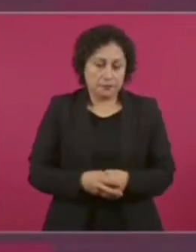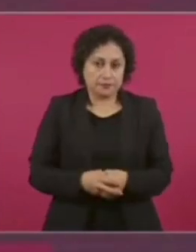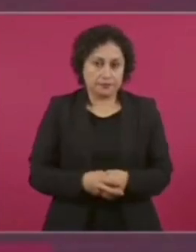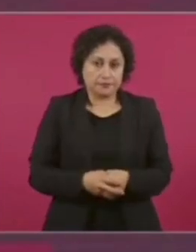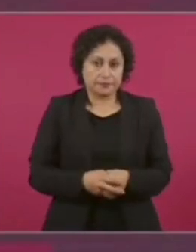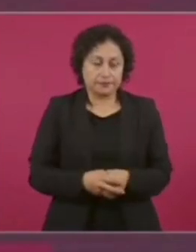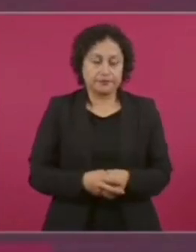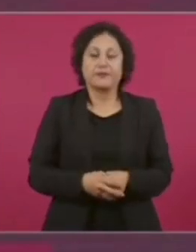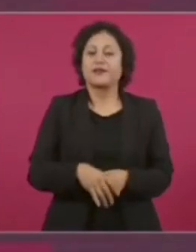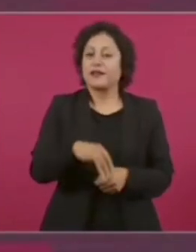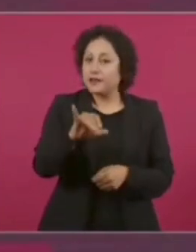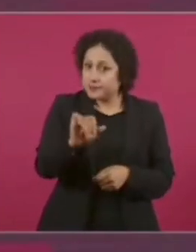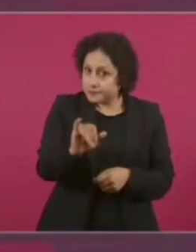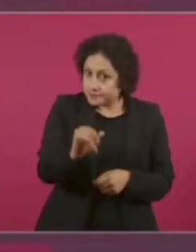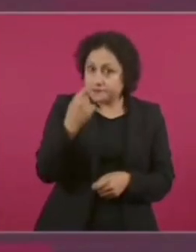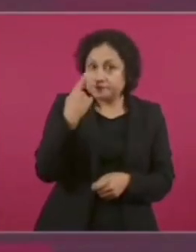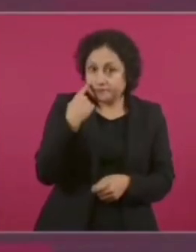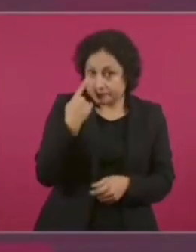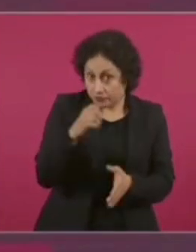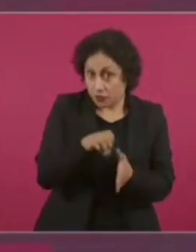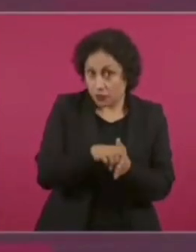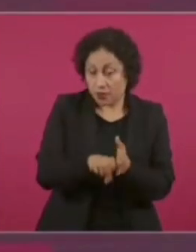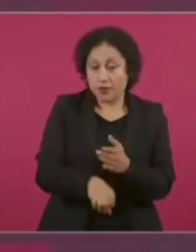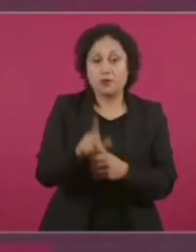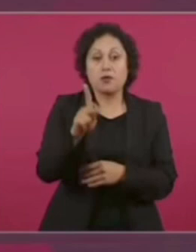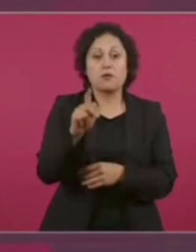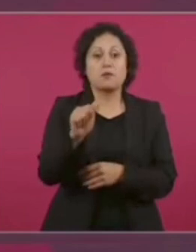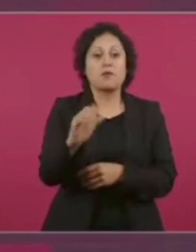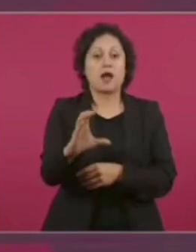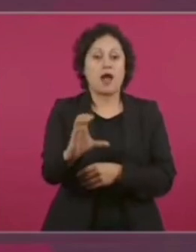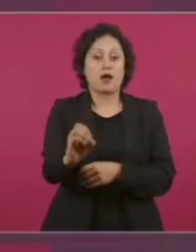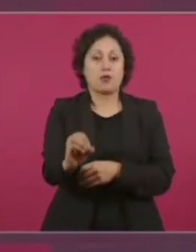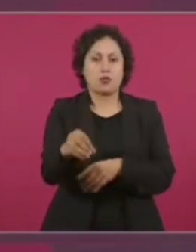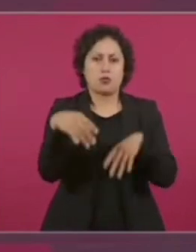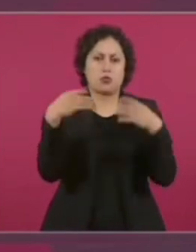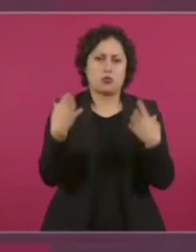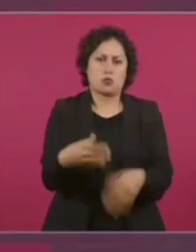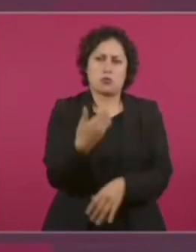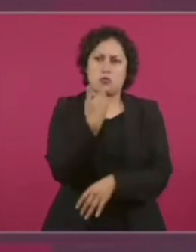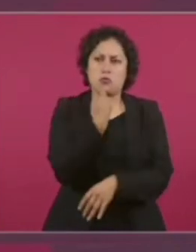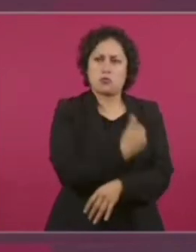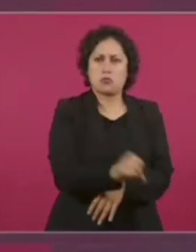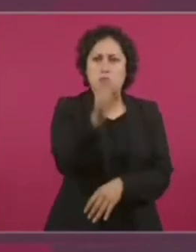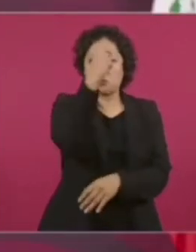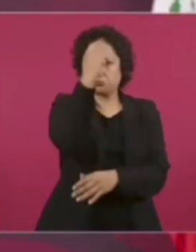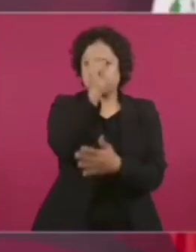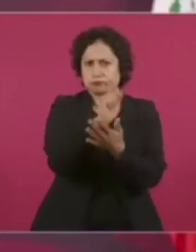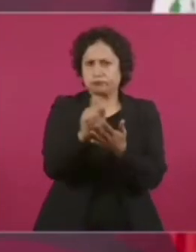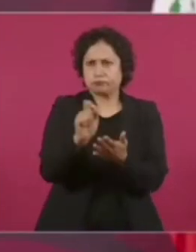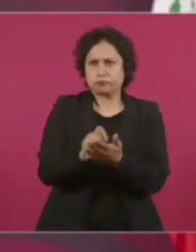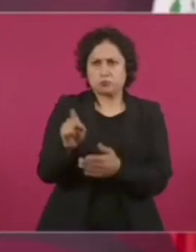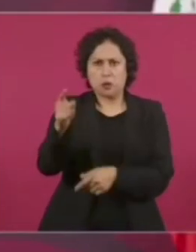Sí, por ejemplo, Paco, que es un gran escritor y muy consecuente,